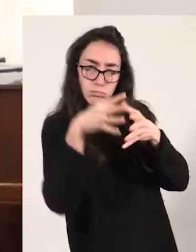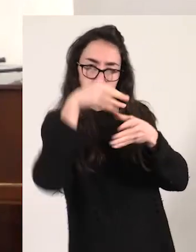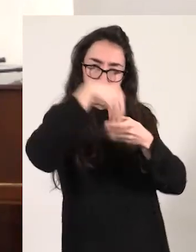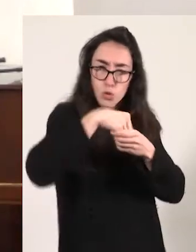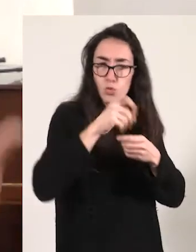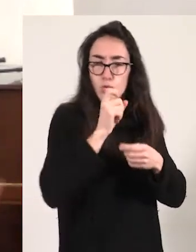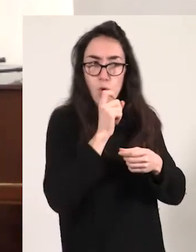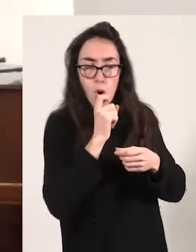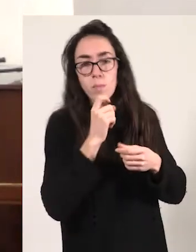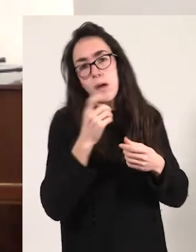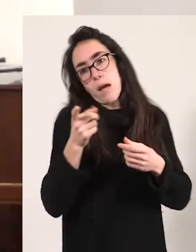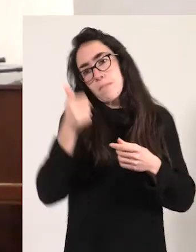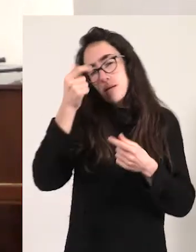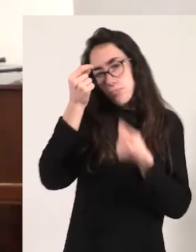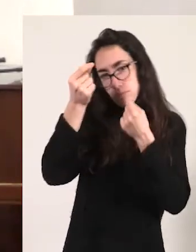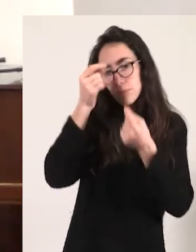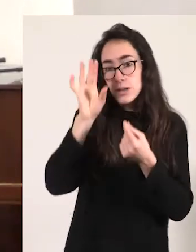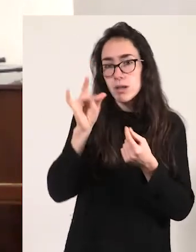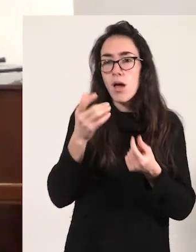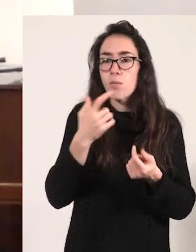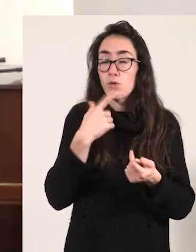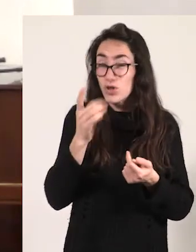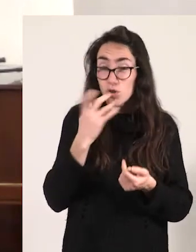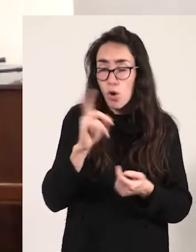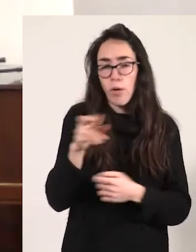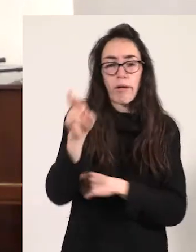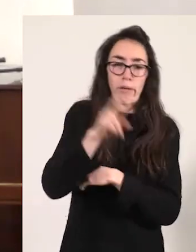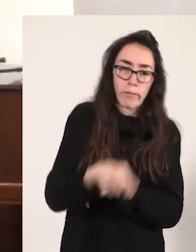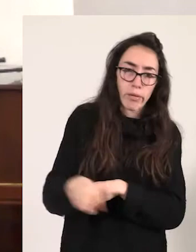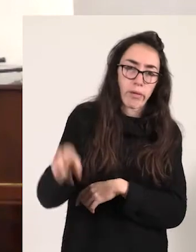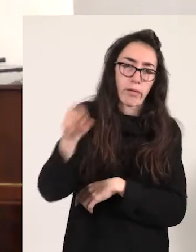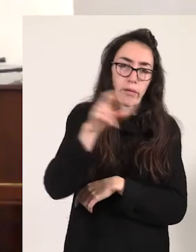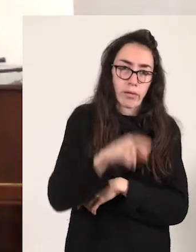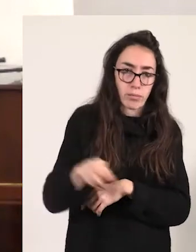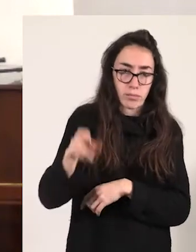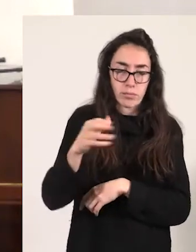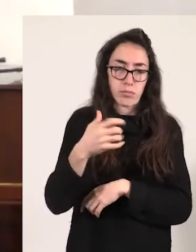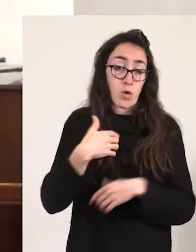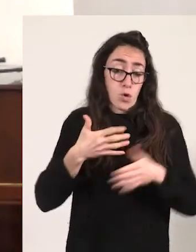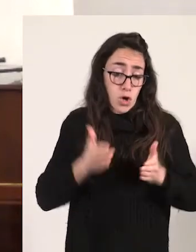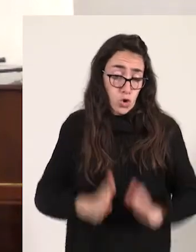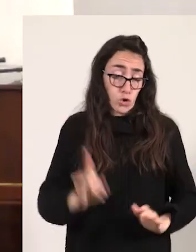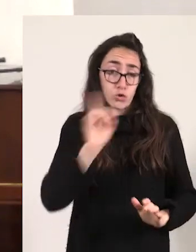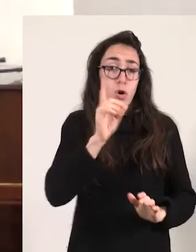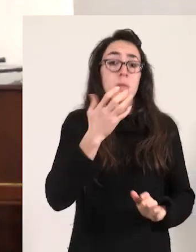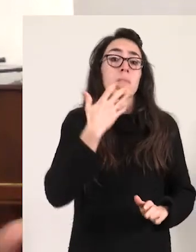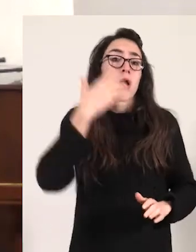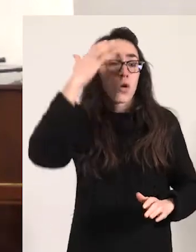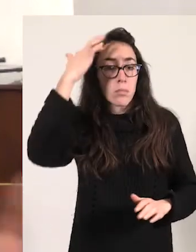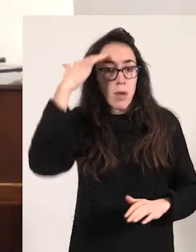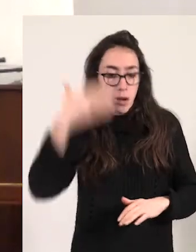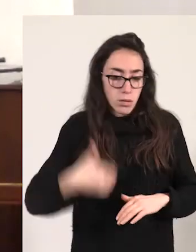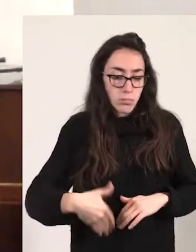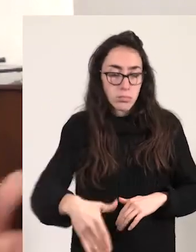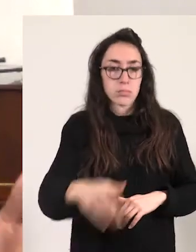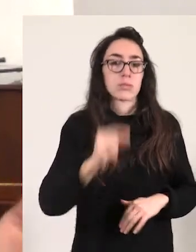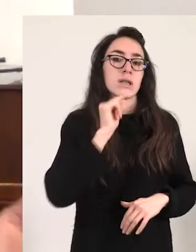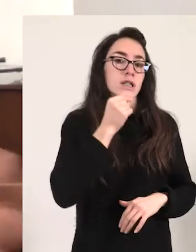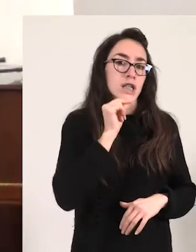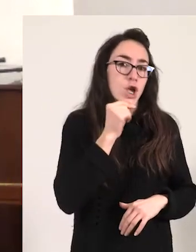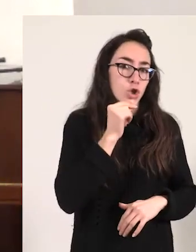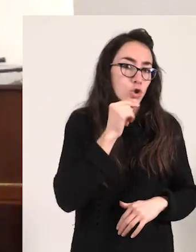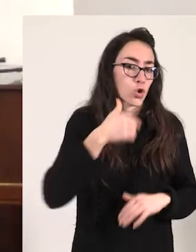es como, y venga, y venga, y el día de la marmota, y yo no voy a tener hijos, pero mis sobrinonietos y